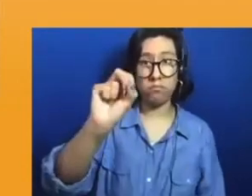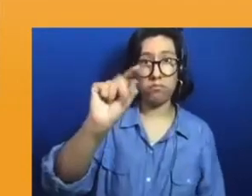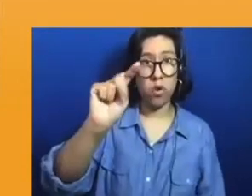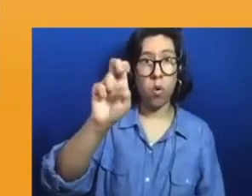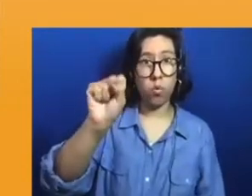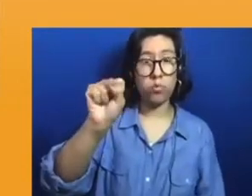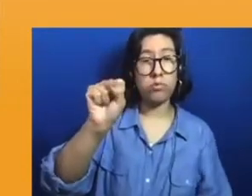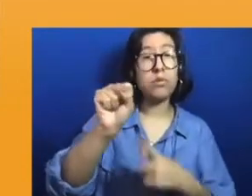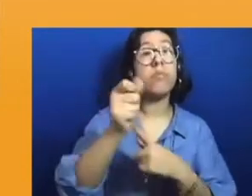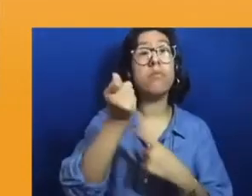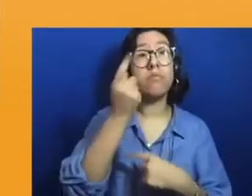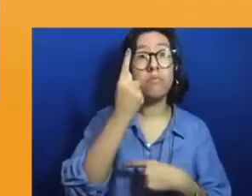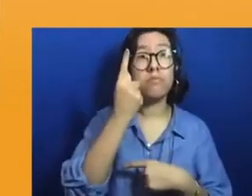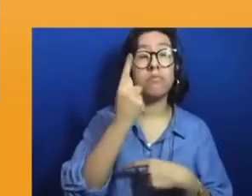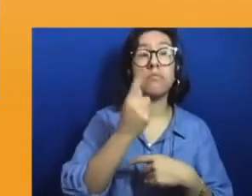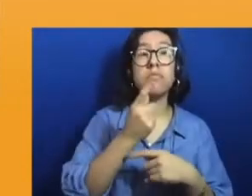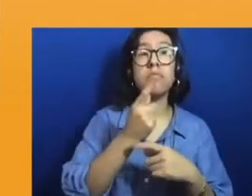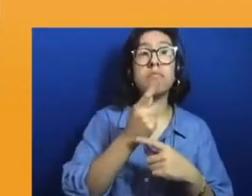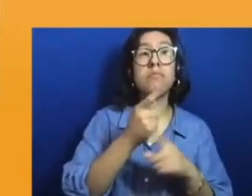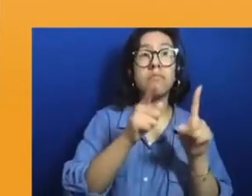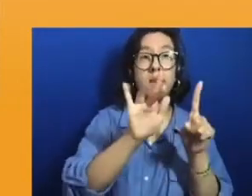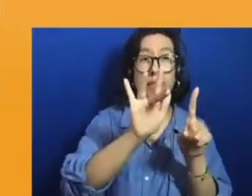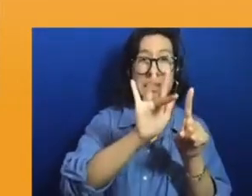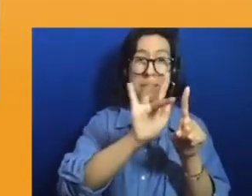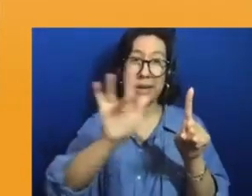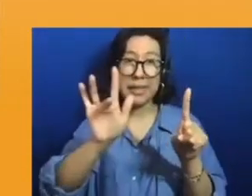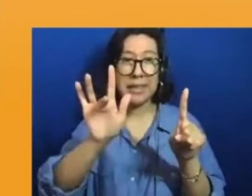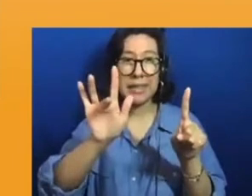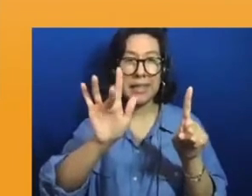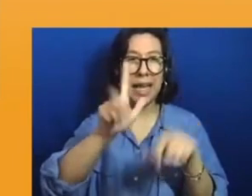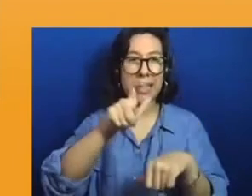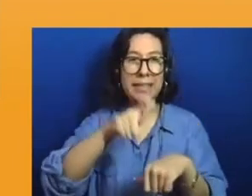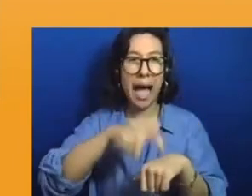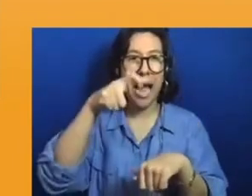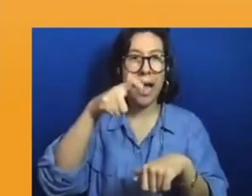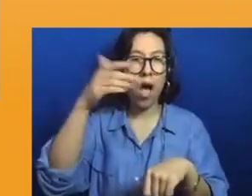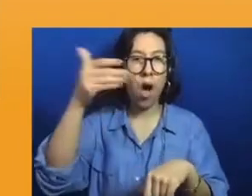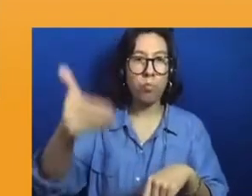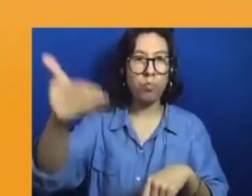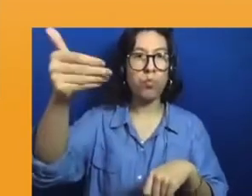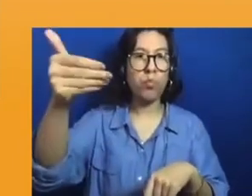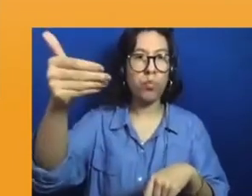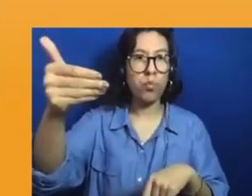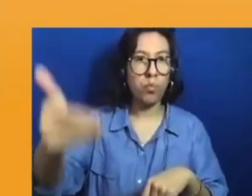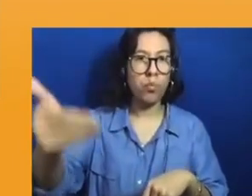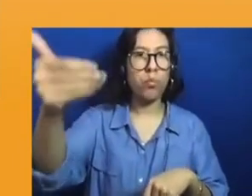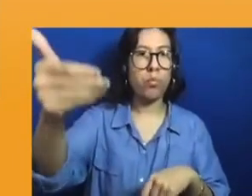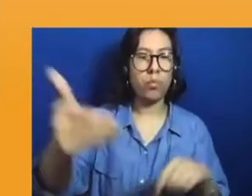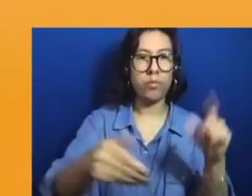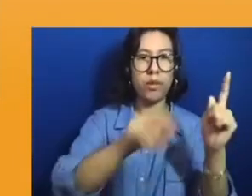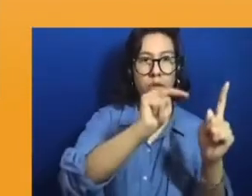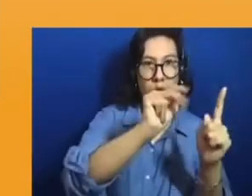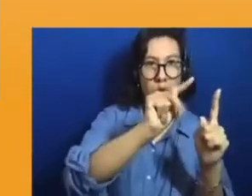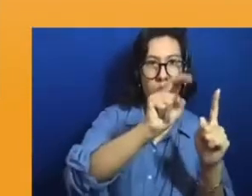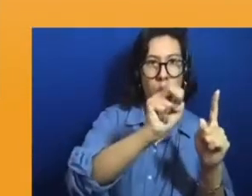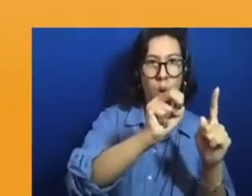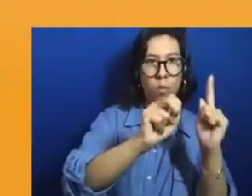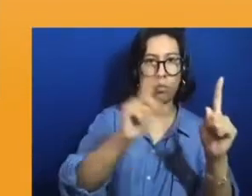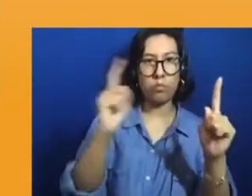un espacio o un tiempo entre las dos